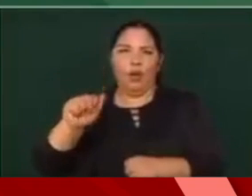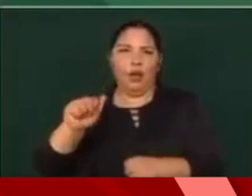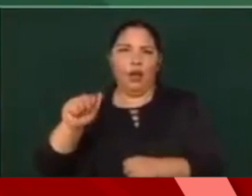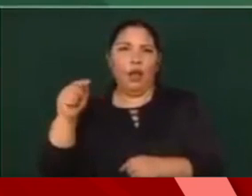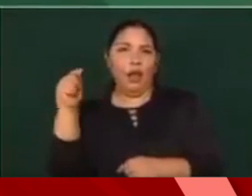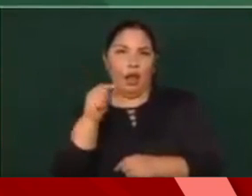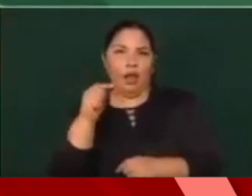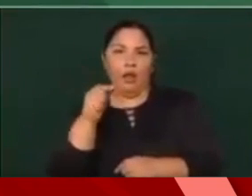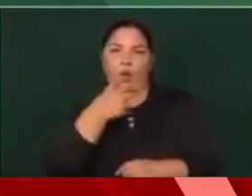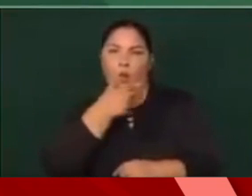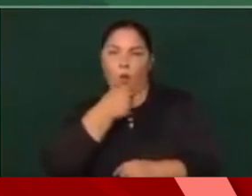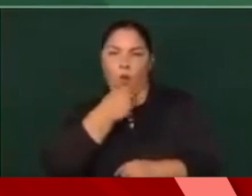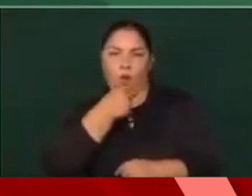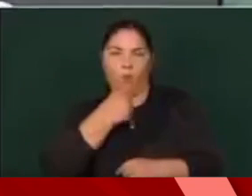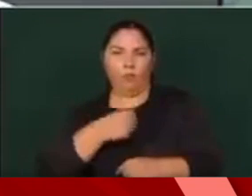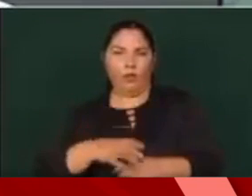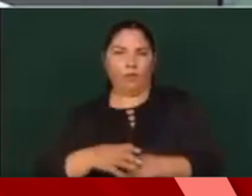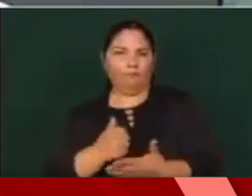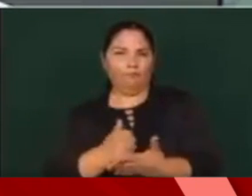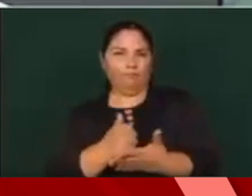Ese era su brazo derecho.